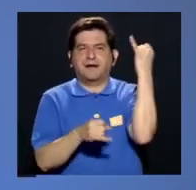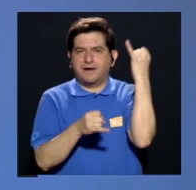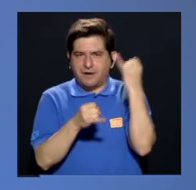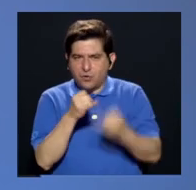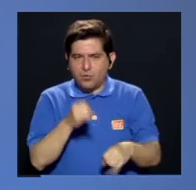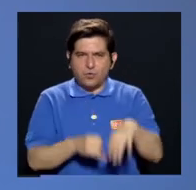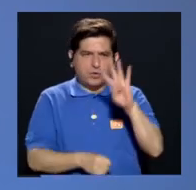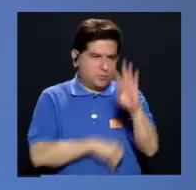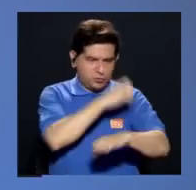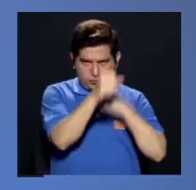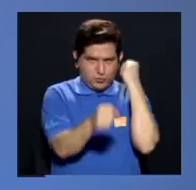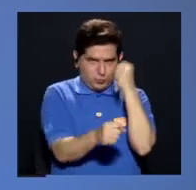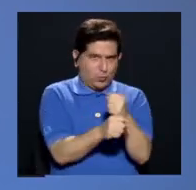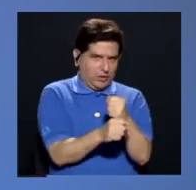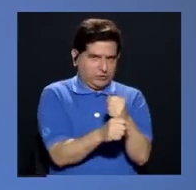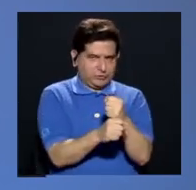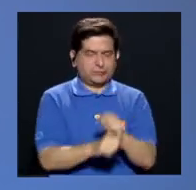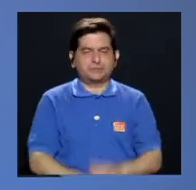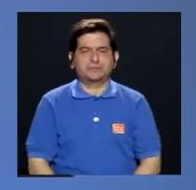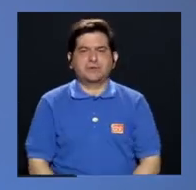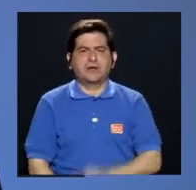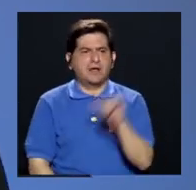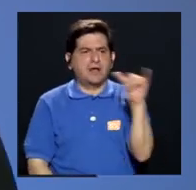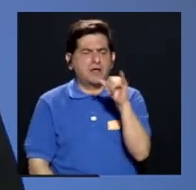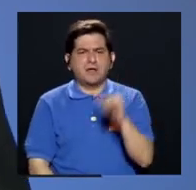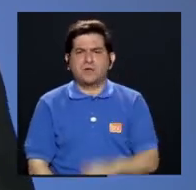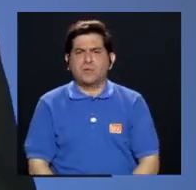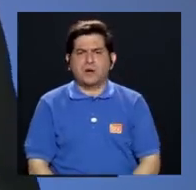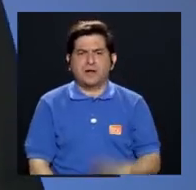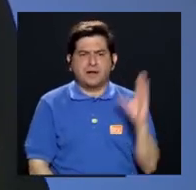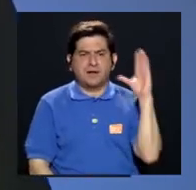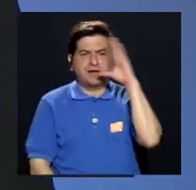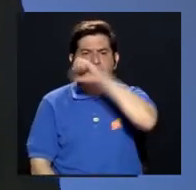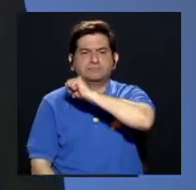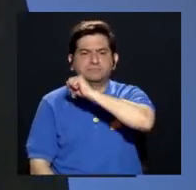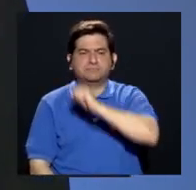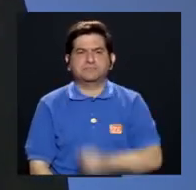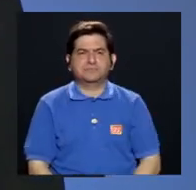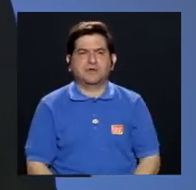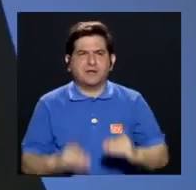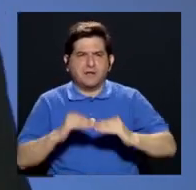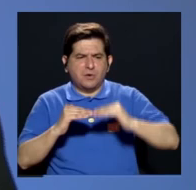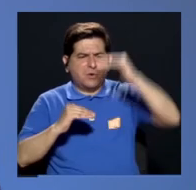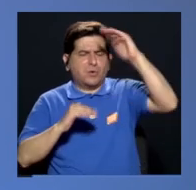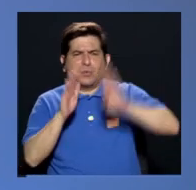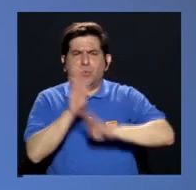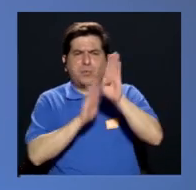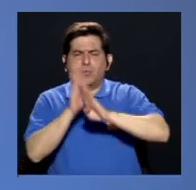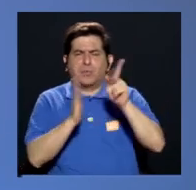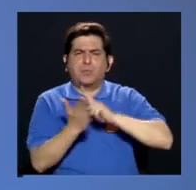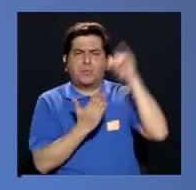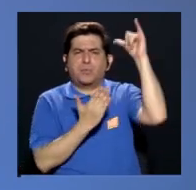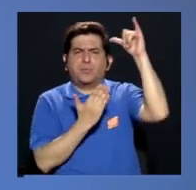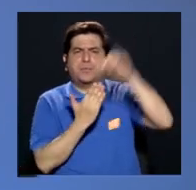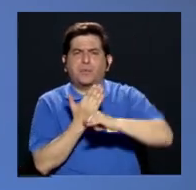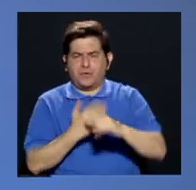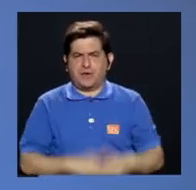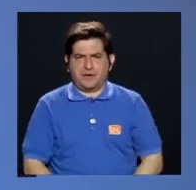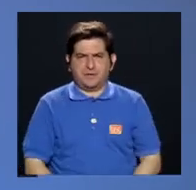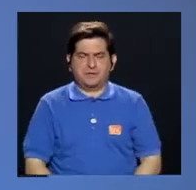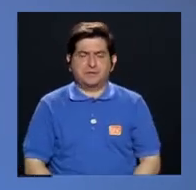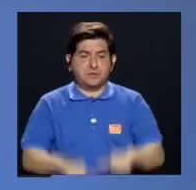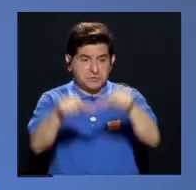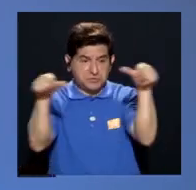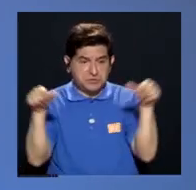últimos 4 años, es también evidente el elevado desarrollo de proyectos en